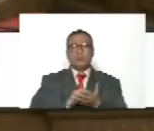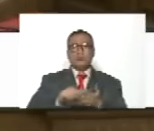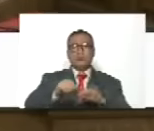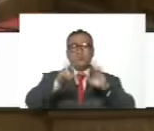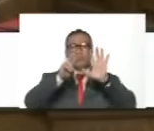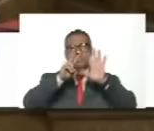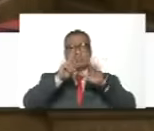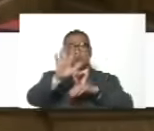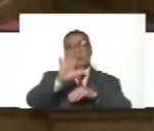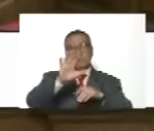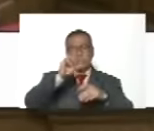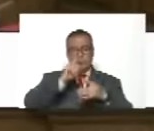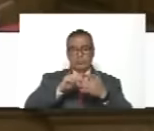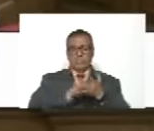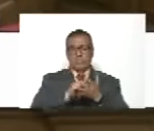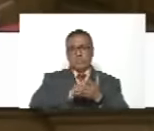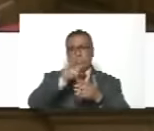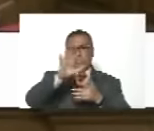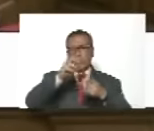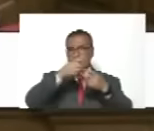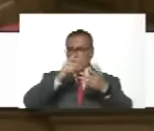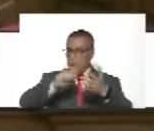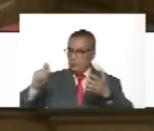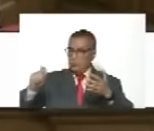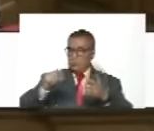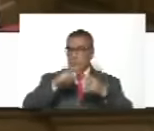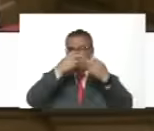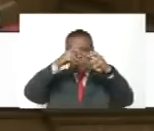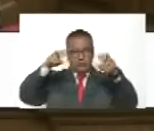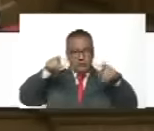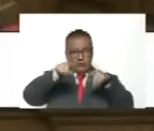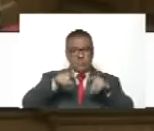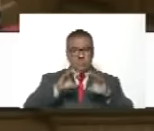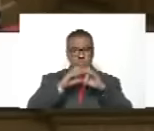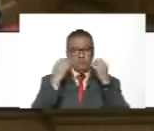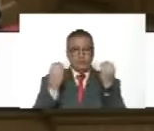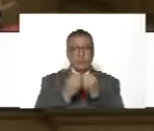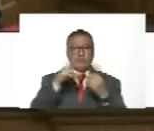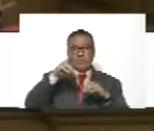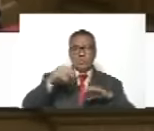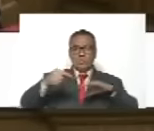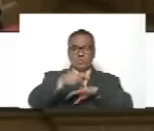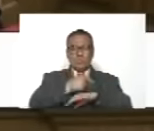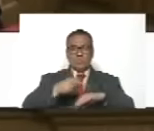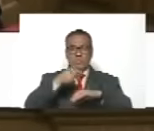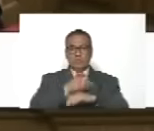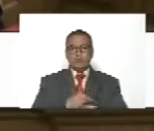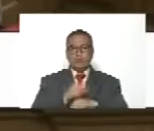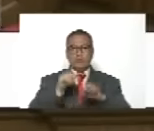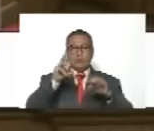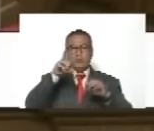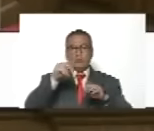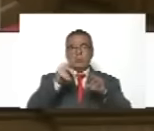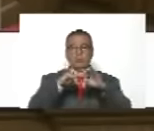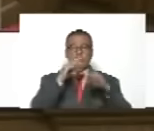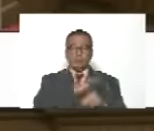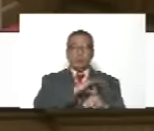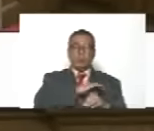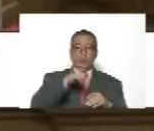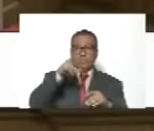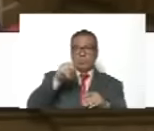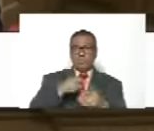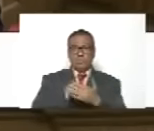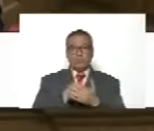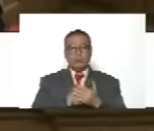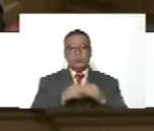del artículo 5, quedando redactado en los siguientes términos. Epígrafe. Organizaciones no gubernamentales y organizaciones sociales sin fines